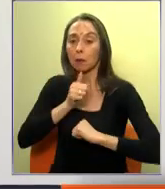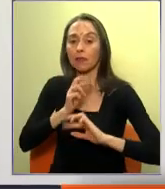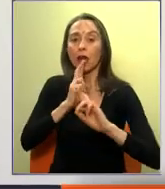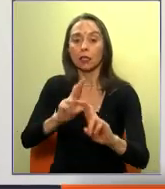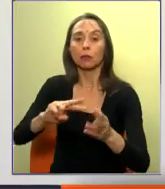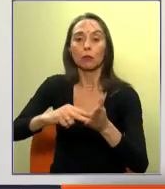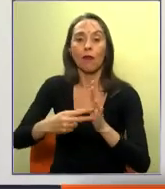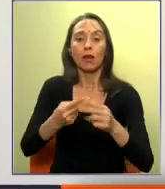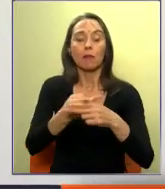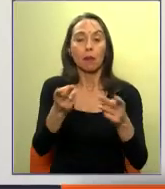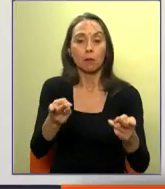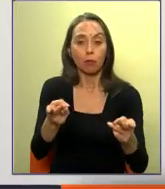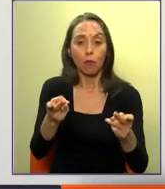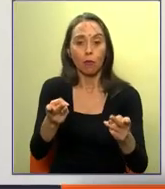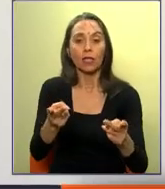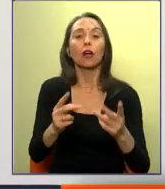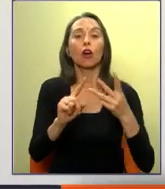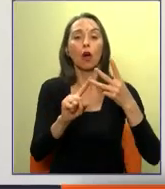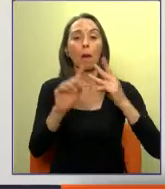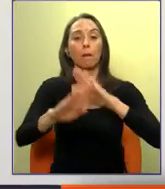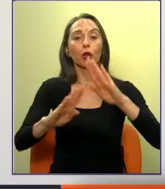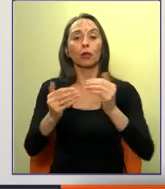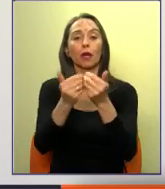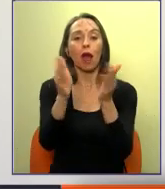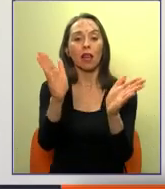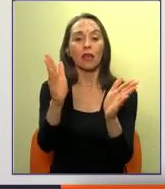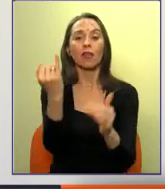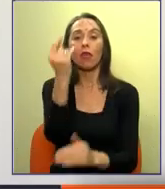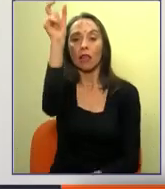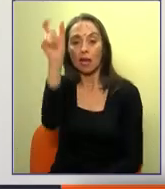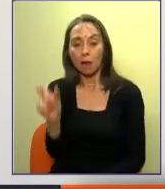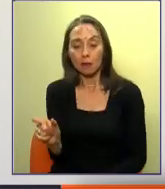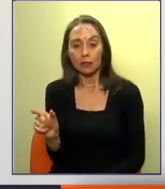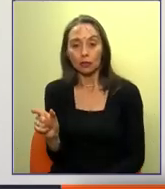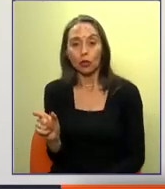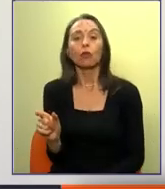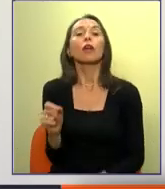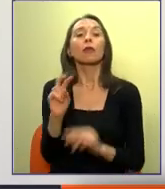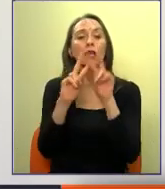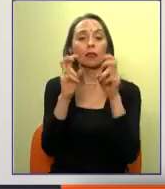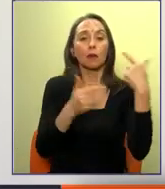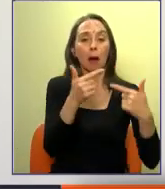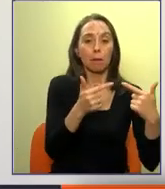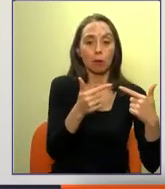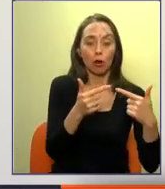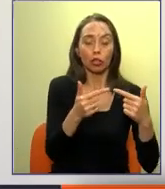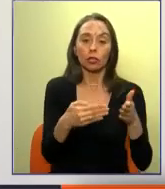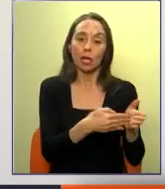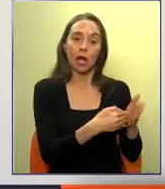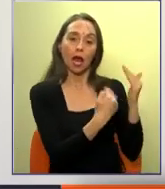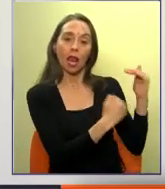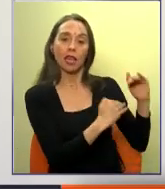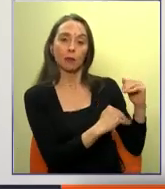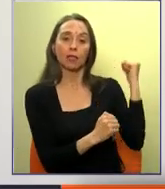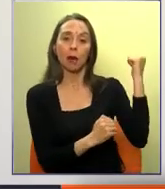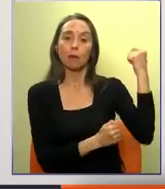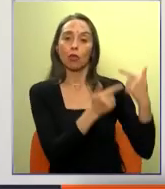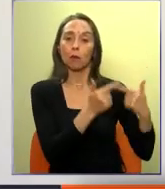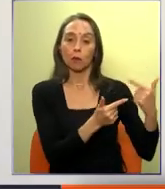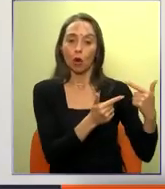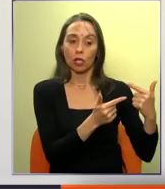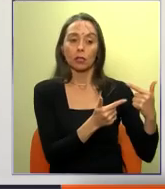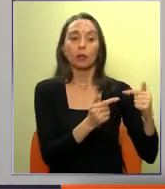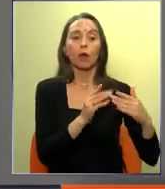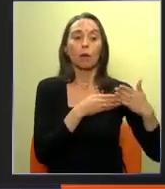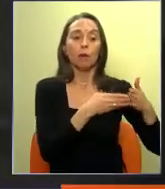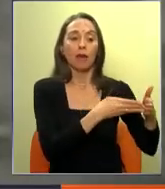problemas públicos y que se proteja la libertad individual de la voracidad política, es decir, que se le ponga límites al poder político para así evitar